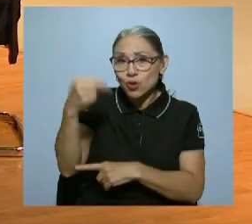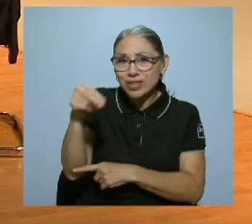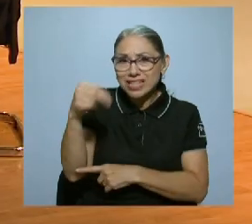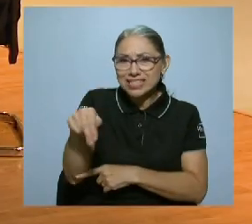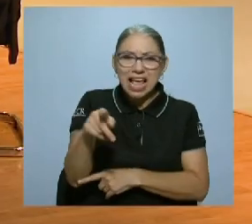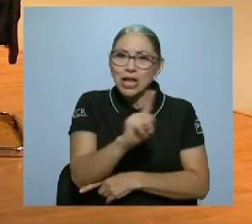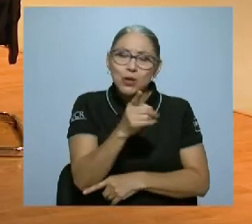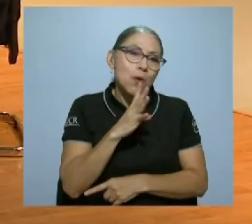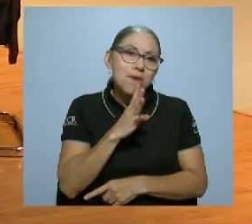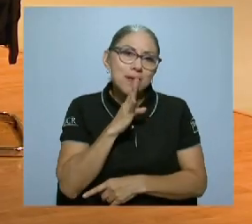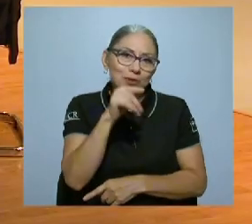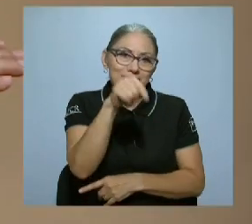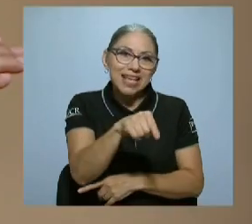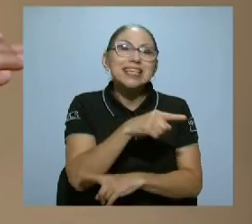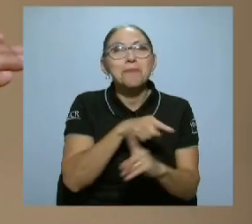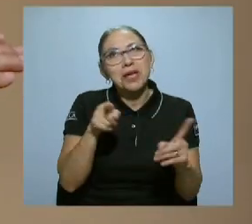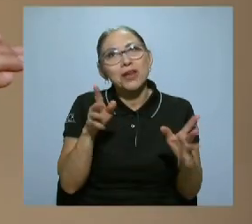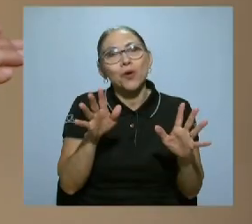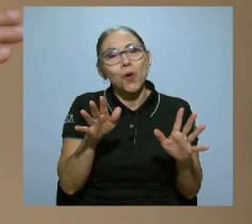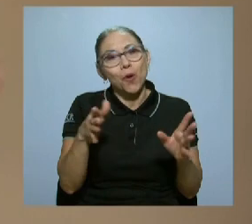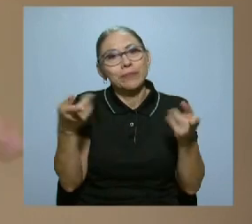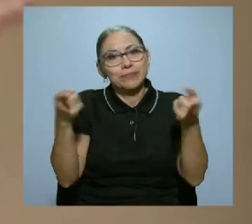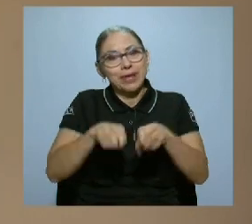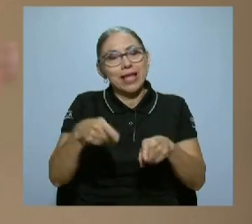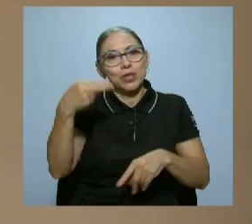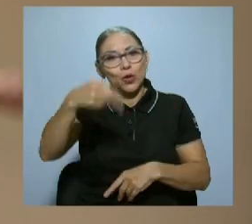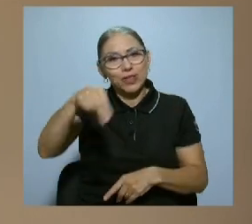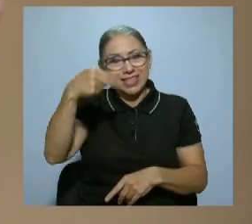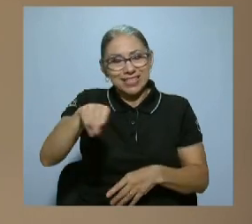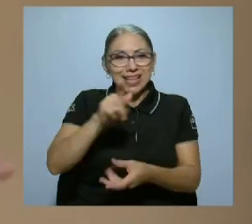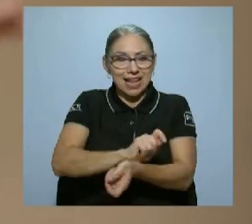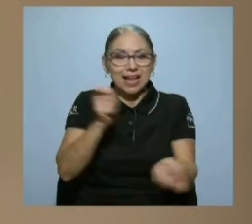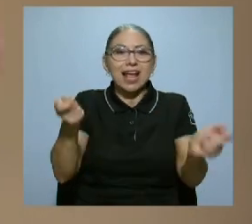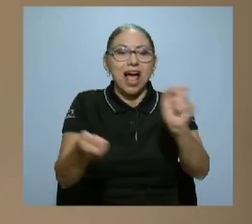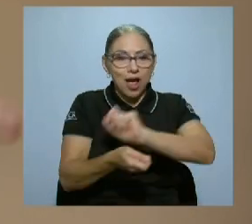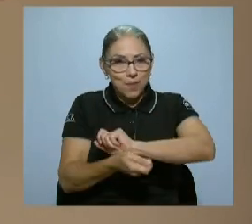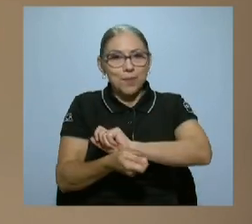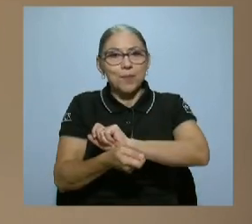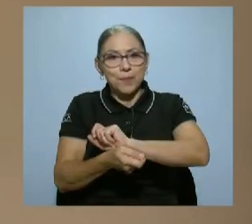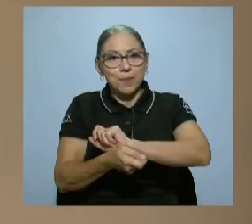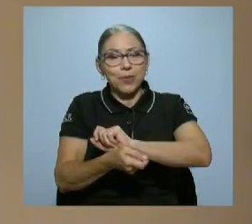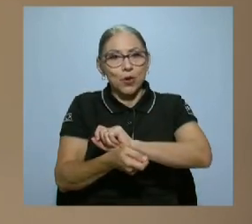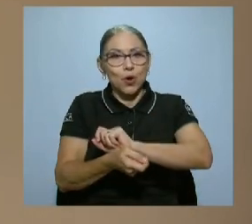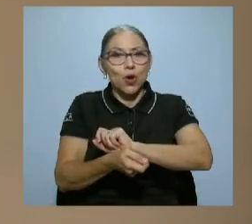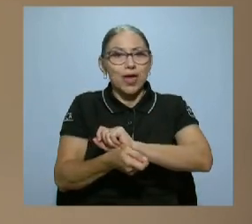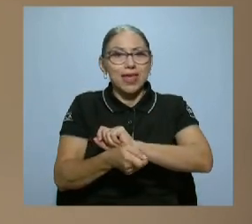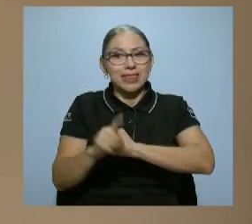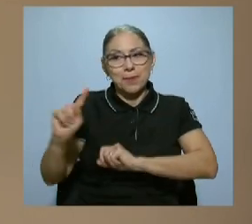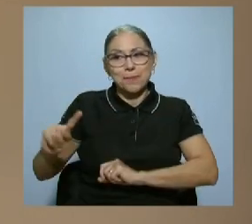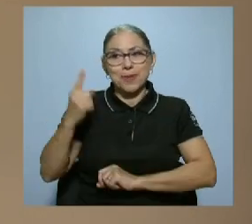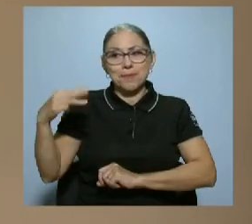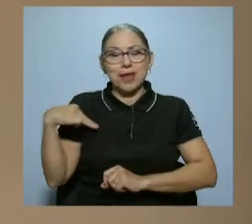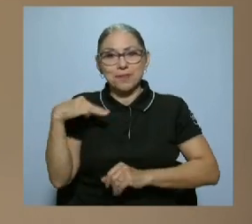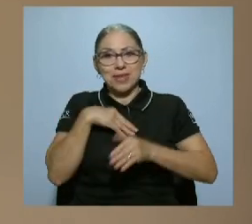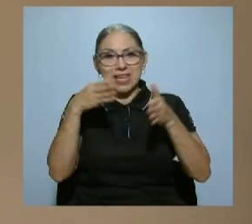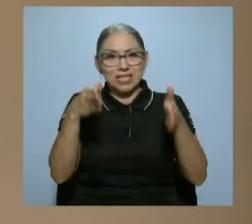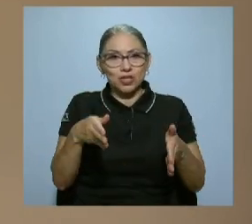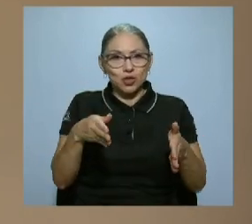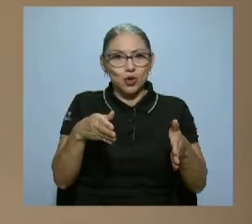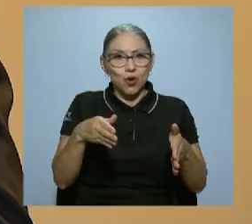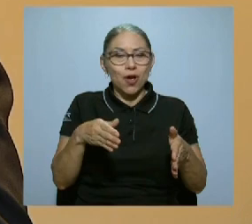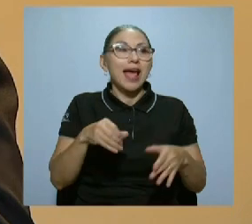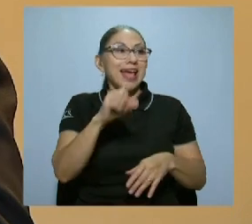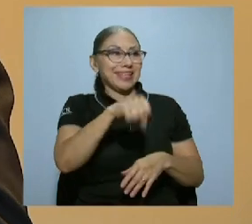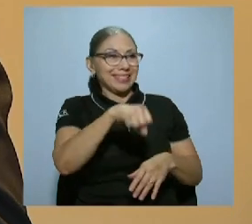hablemos de ella, pero hizo noticia el cambio de primer ministro, precisamente,